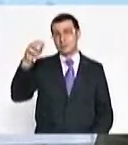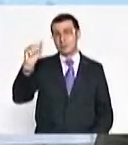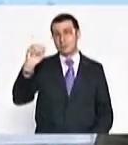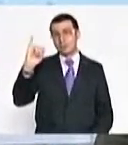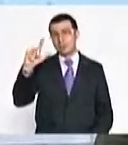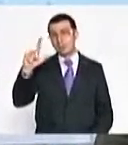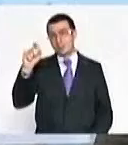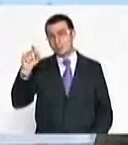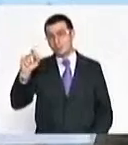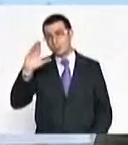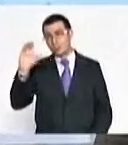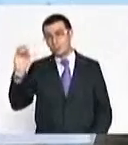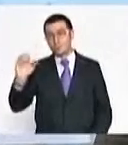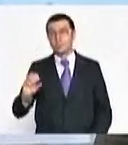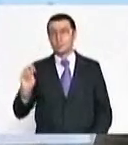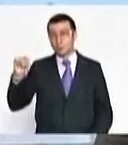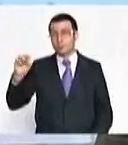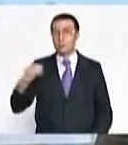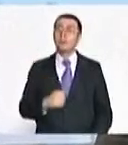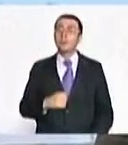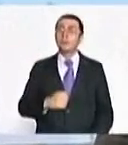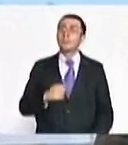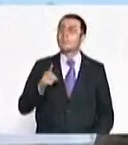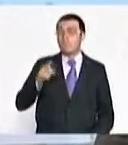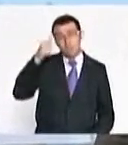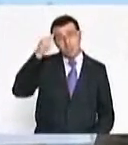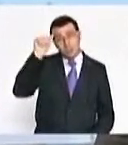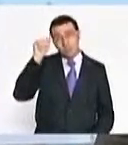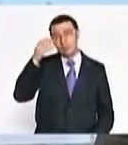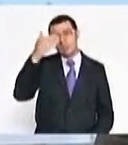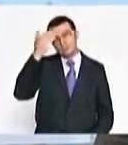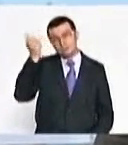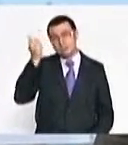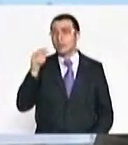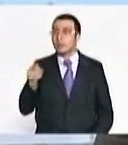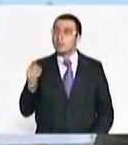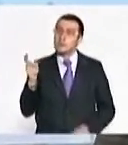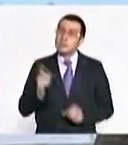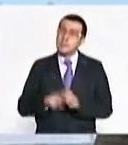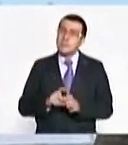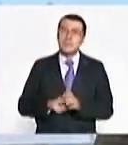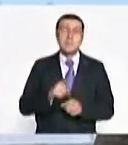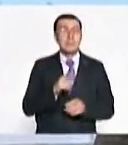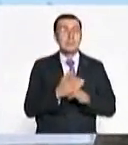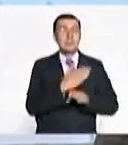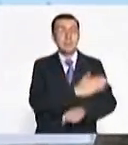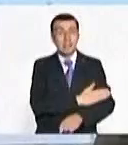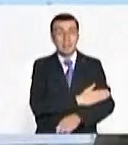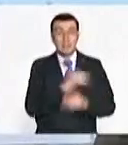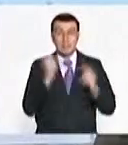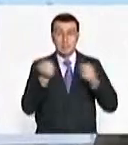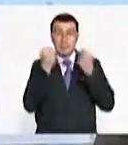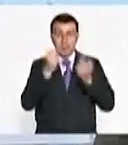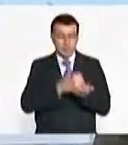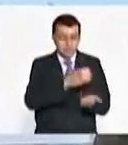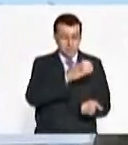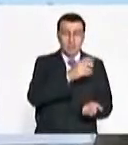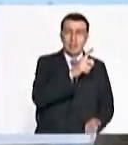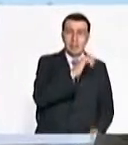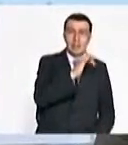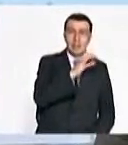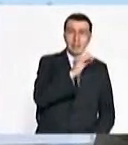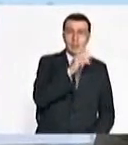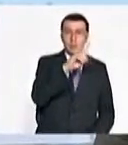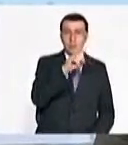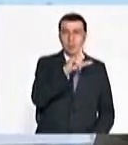freddyrosero@gmail.com. Y no olviden, por favor, finalmente, que el producto LipoSlim, que era el producto que utilizamos en pérdida de